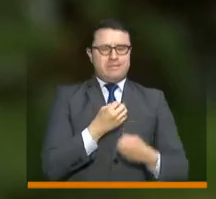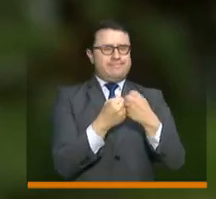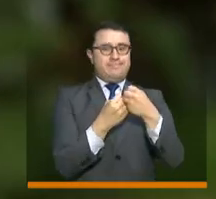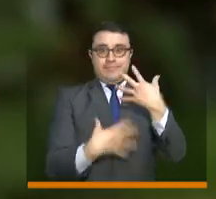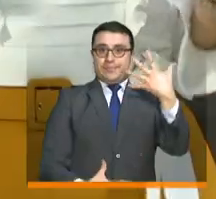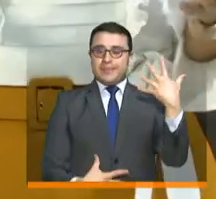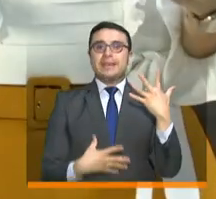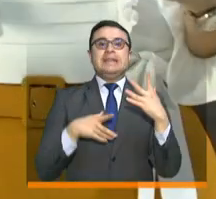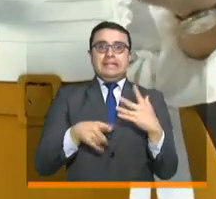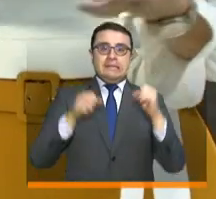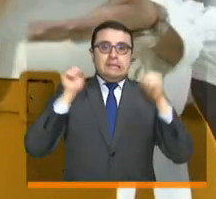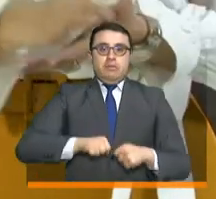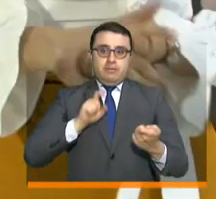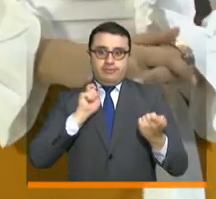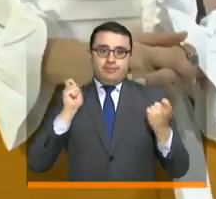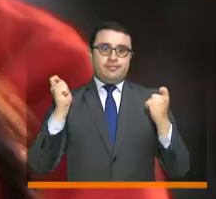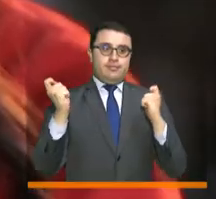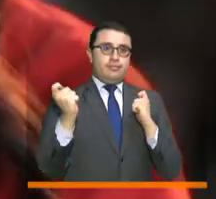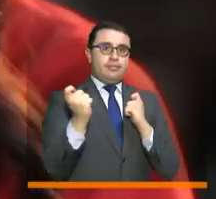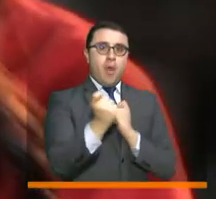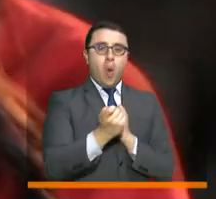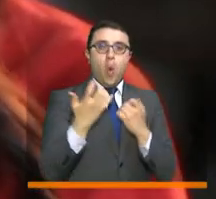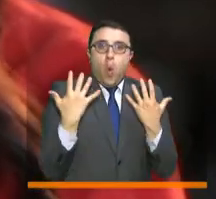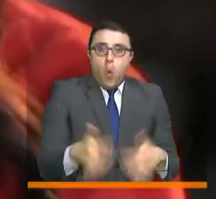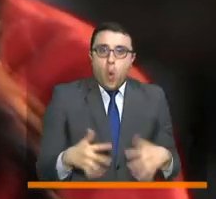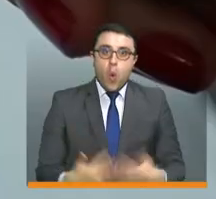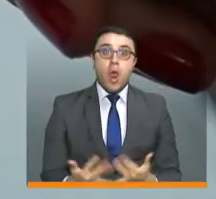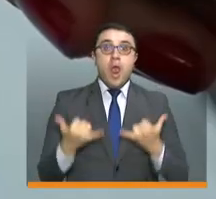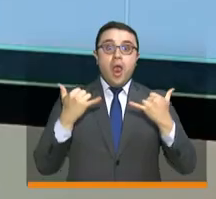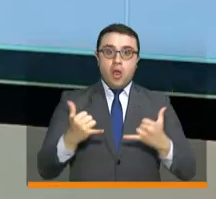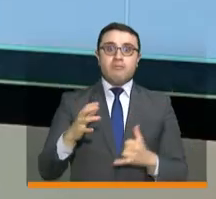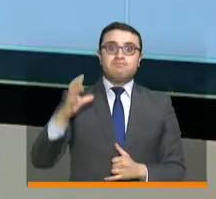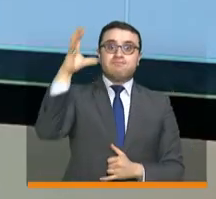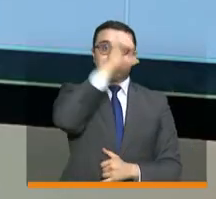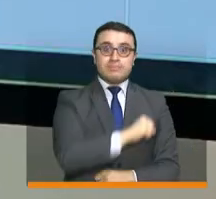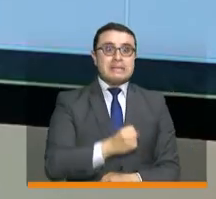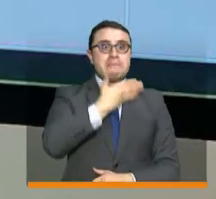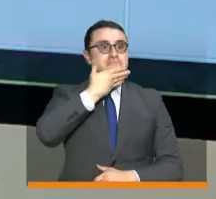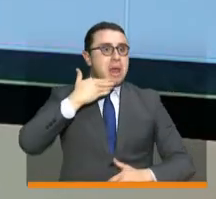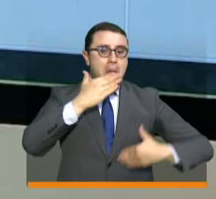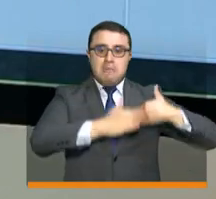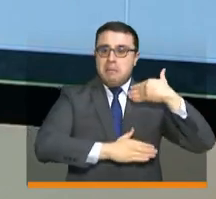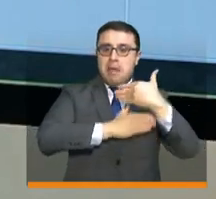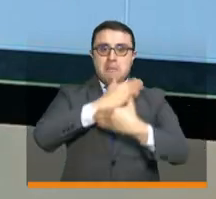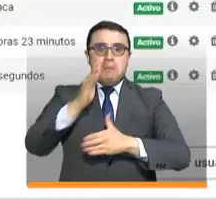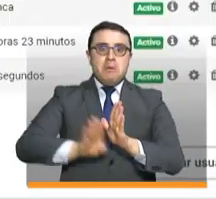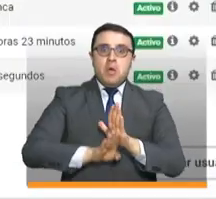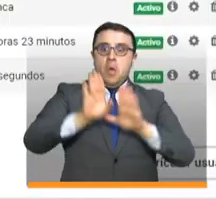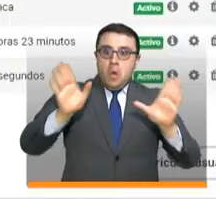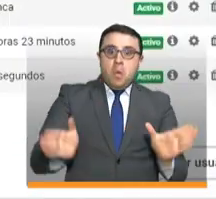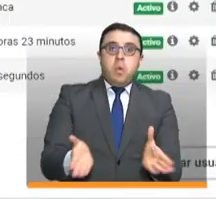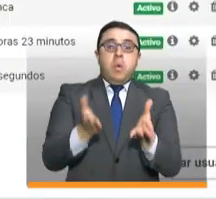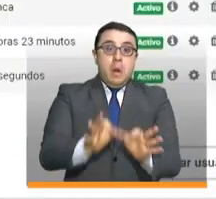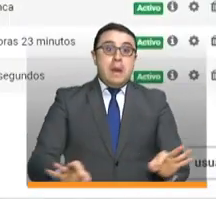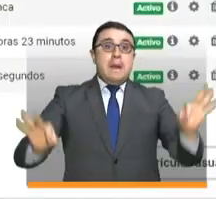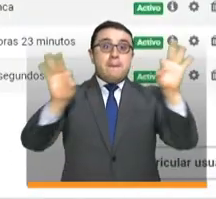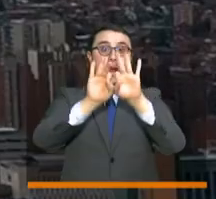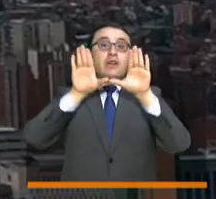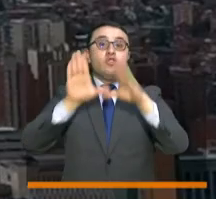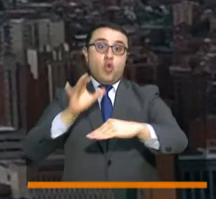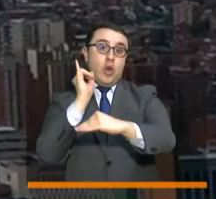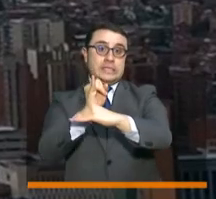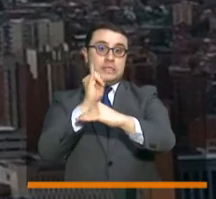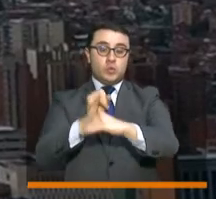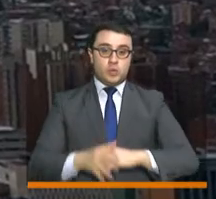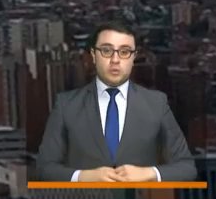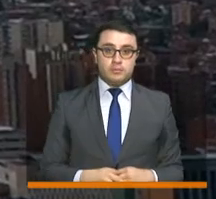de oportunidades de transformación que hoy nos están llevando a un mejoramiento muy importante institucional.